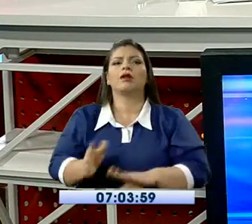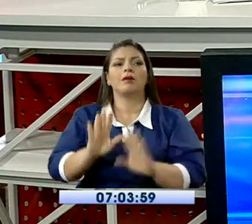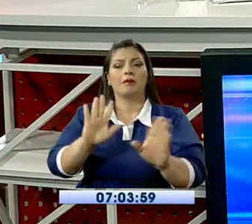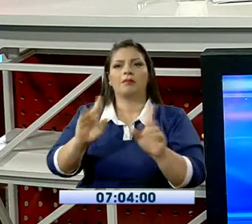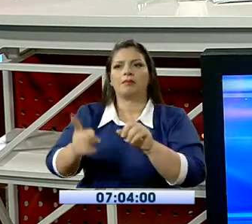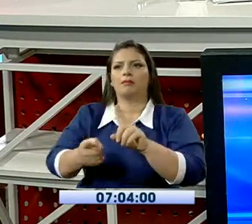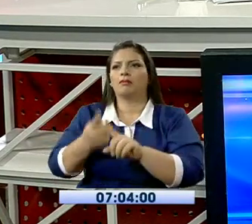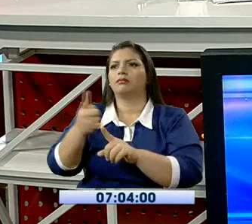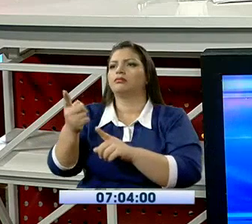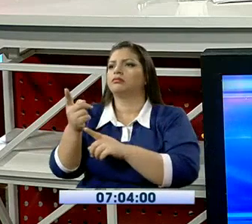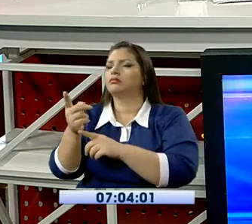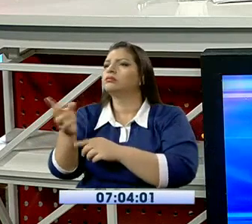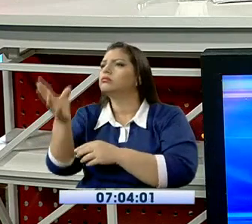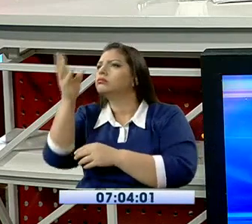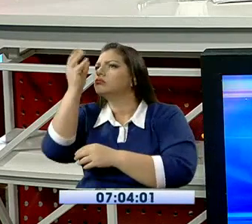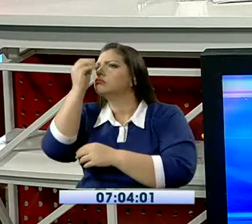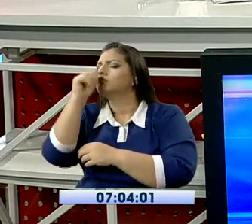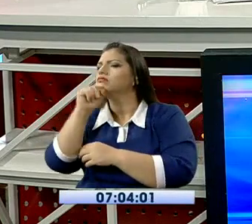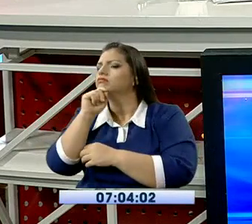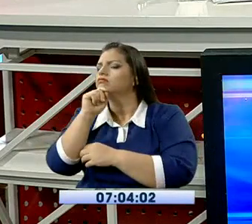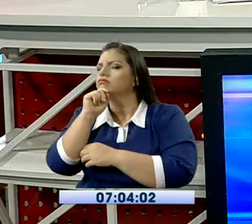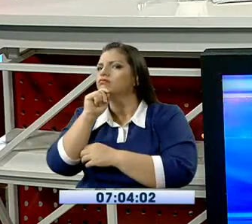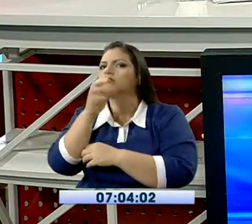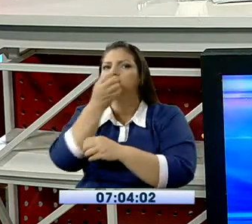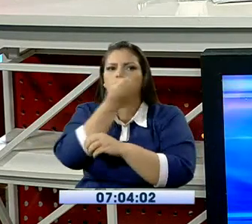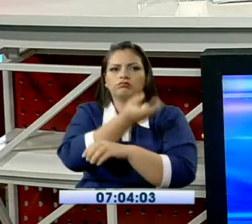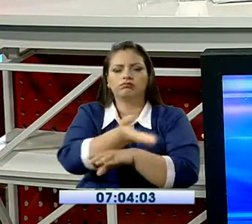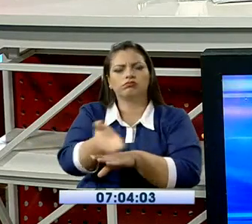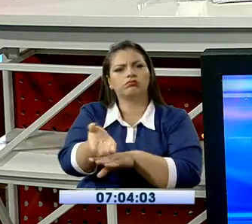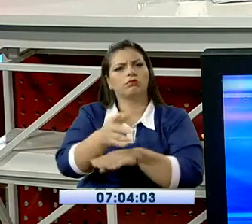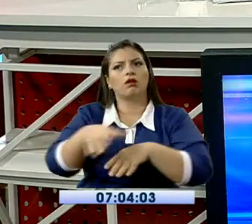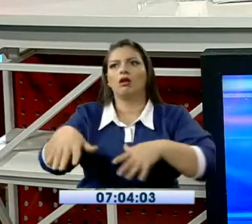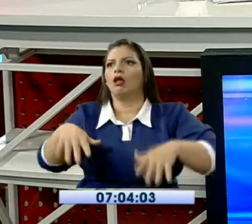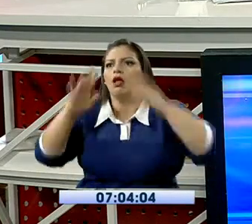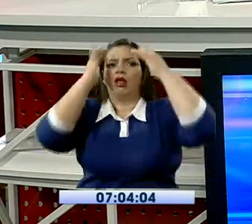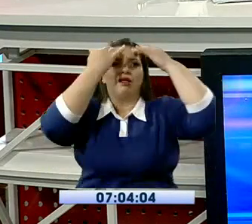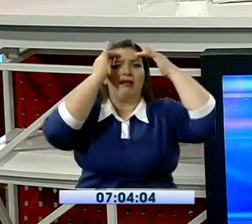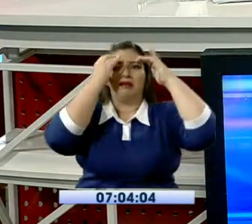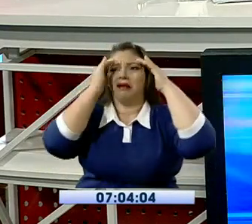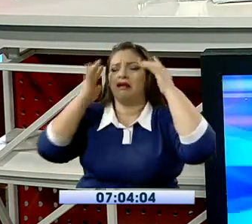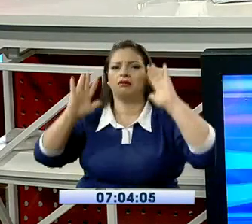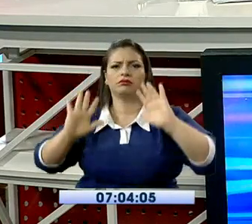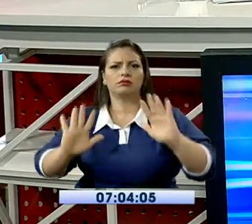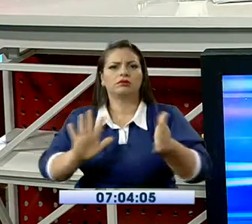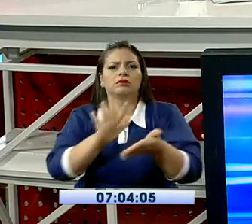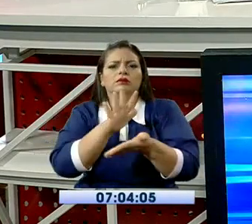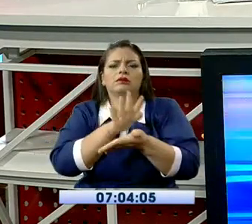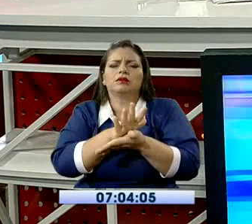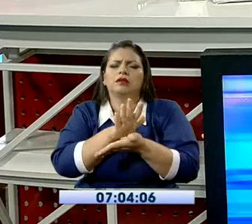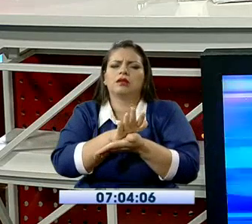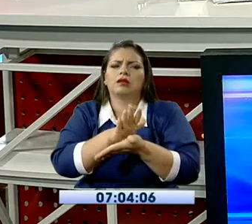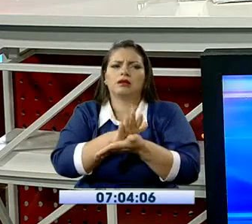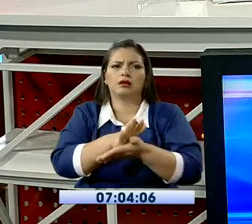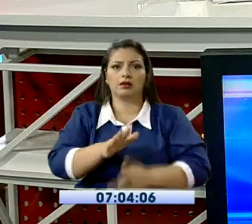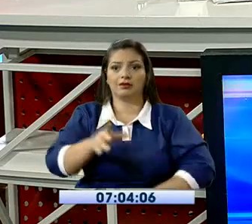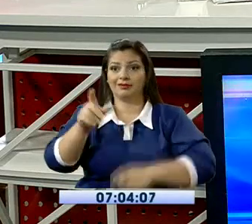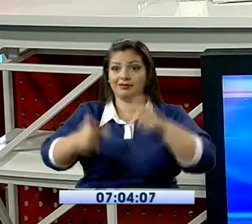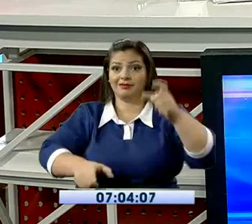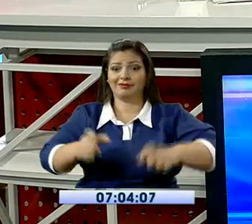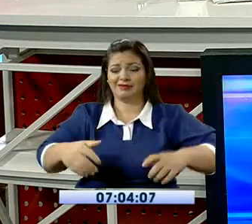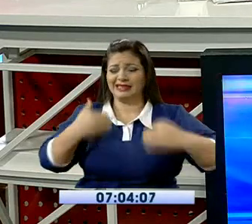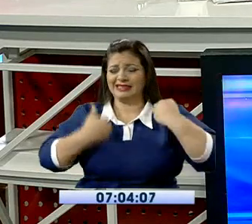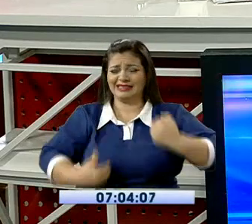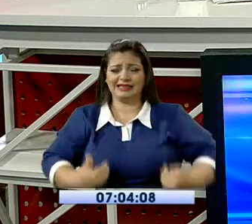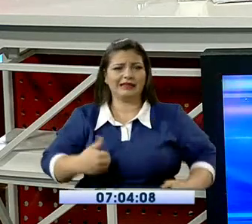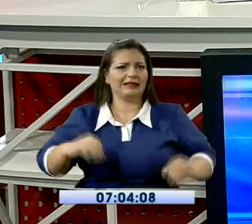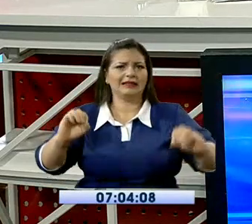principalmente mantener la calma. No se ha escuchado en el balance que hayan heridos o víctimas que lamentar que producto de este sismo, gracias a Dios. Habrá que